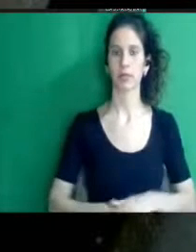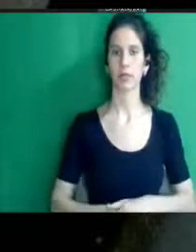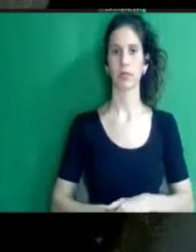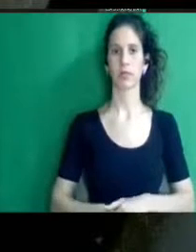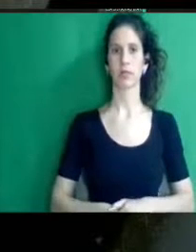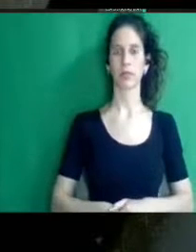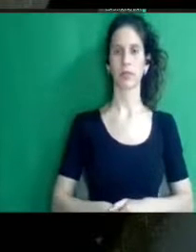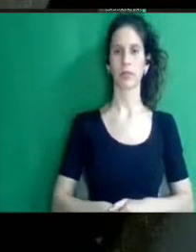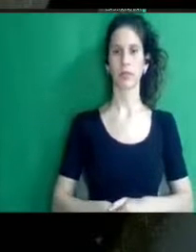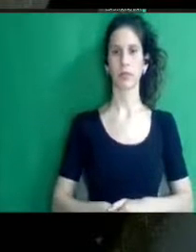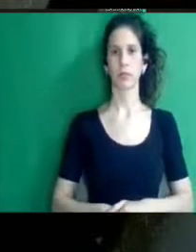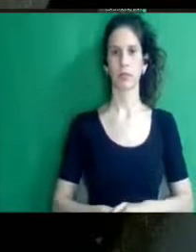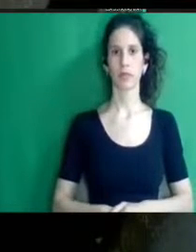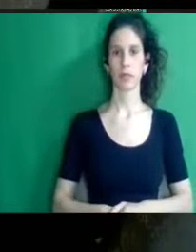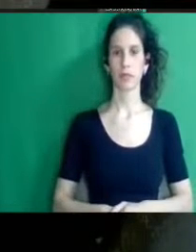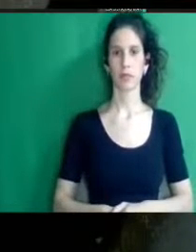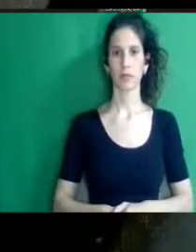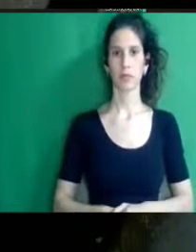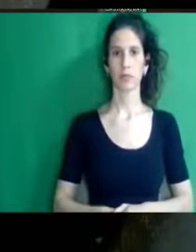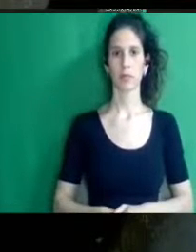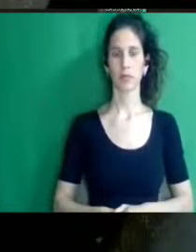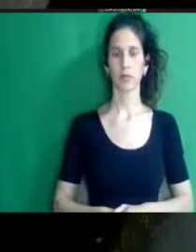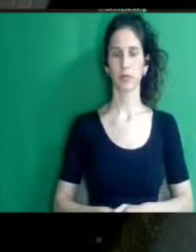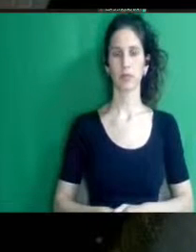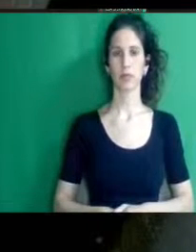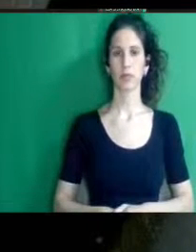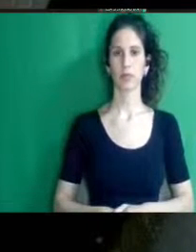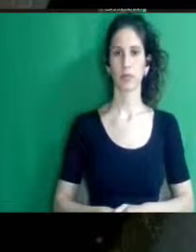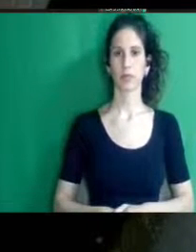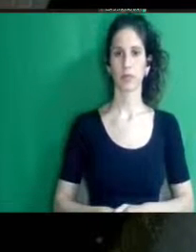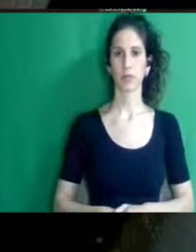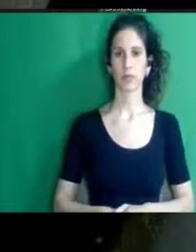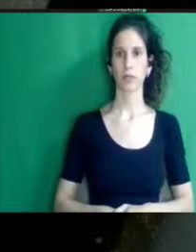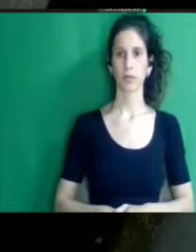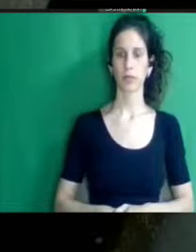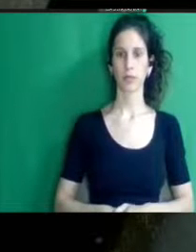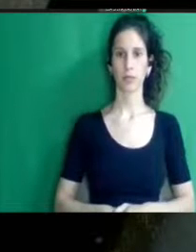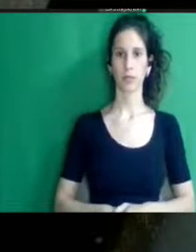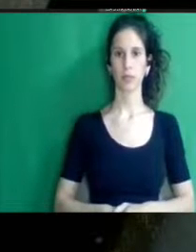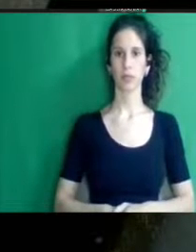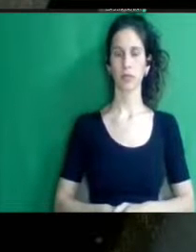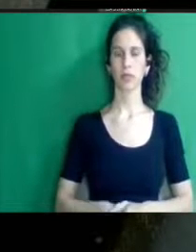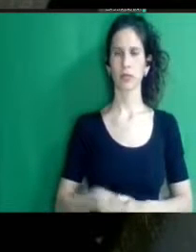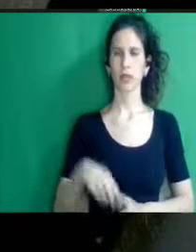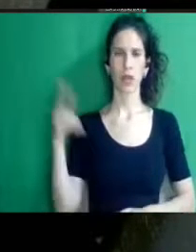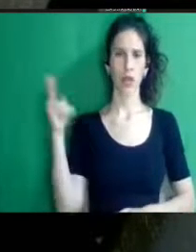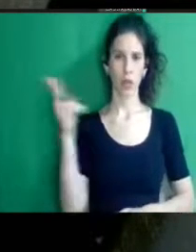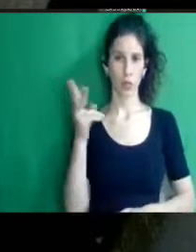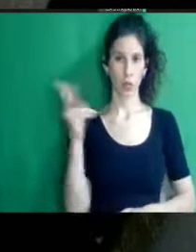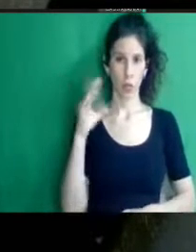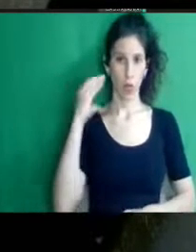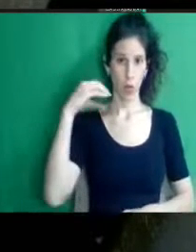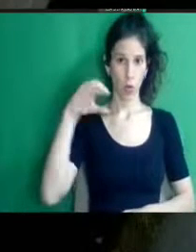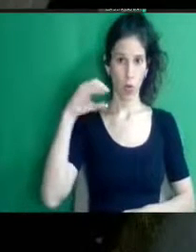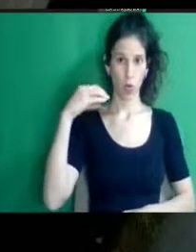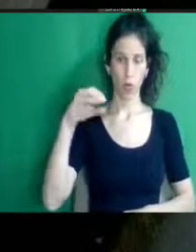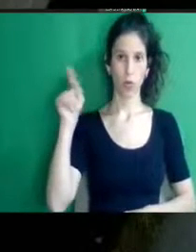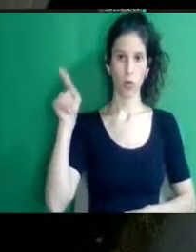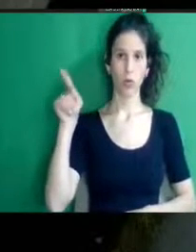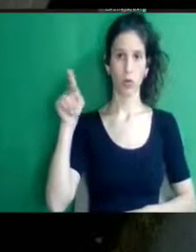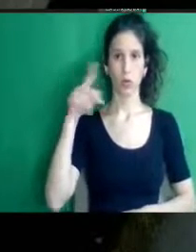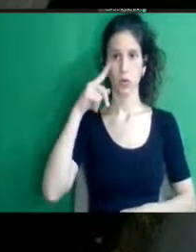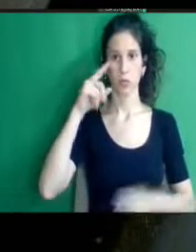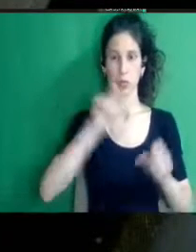¿la presentación la paso yo o la pasan ustedes? Yo. ¿Vos? Nosotros la presentamos. Perfecto. Bueno. Comparte, por favor, nos